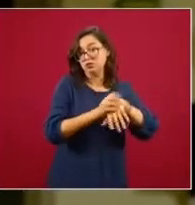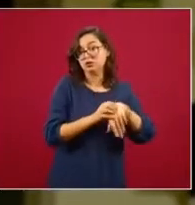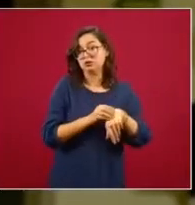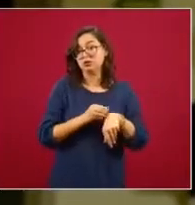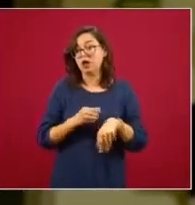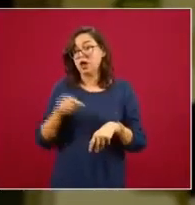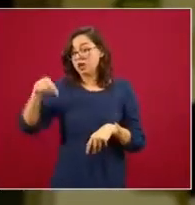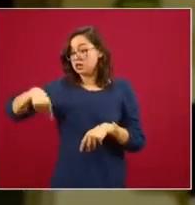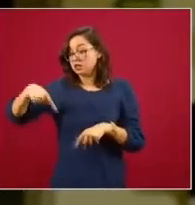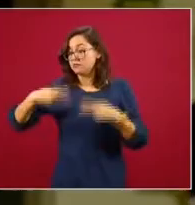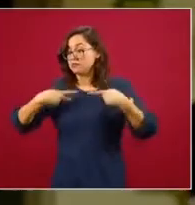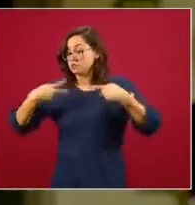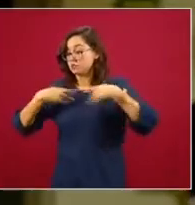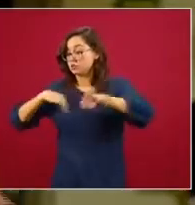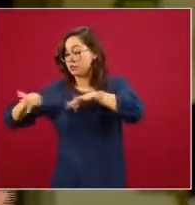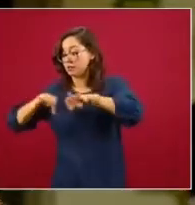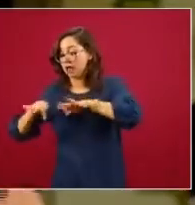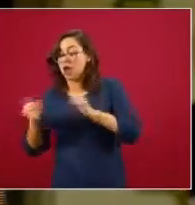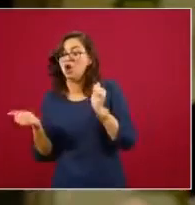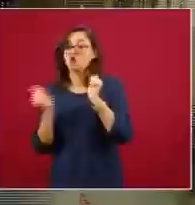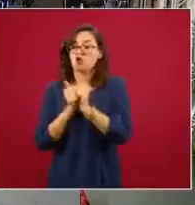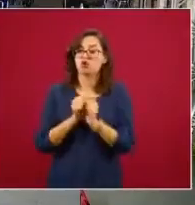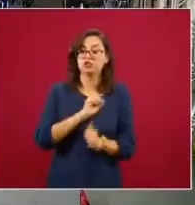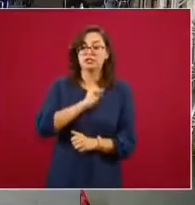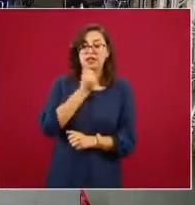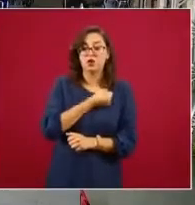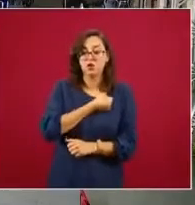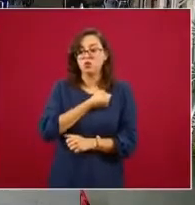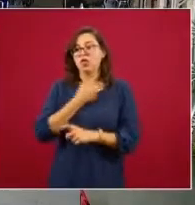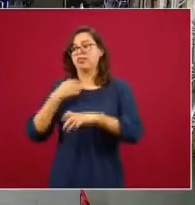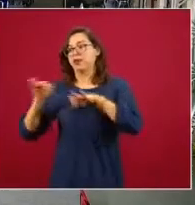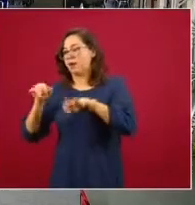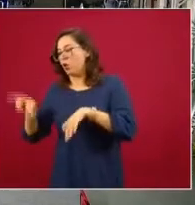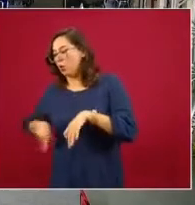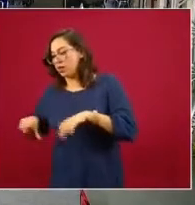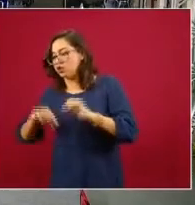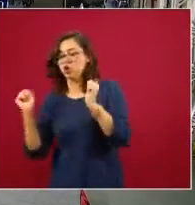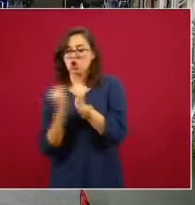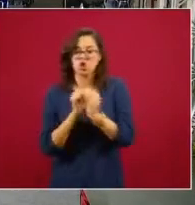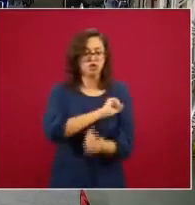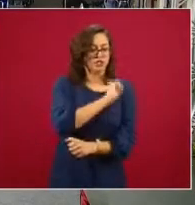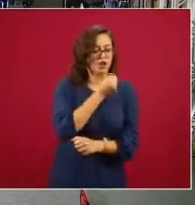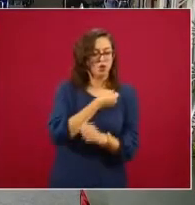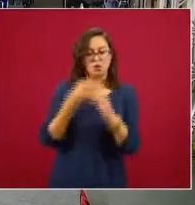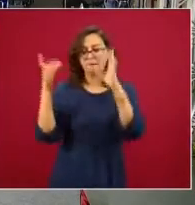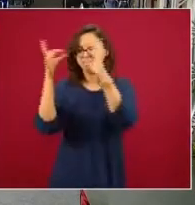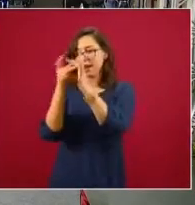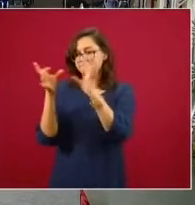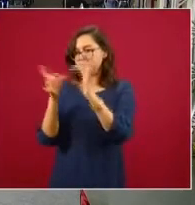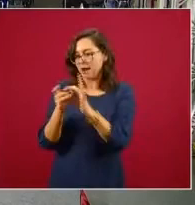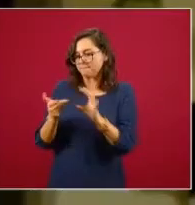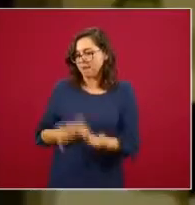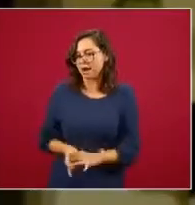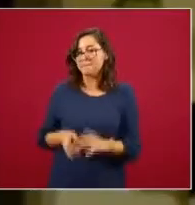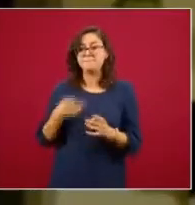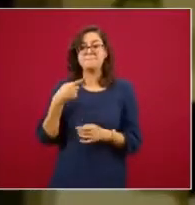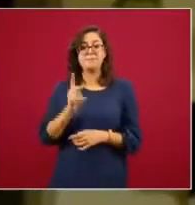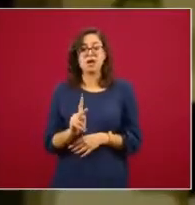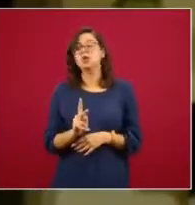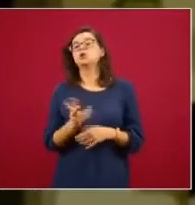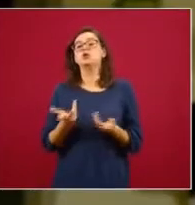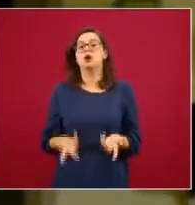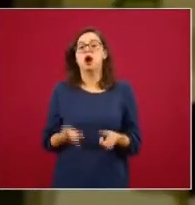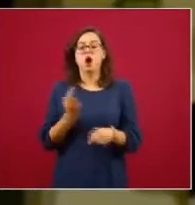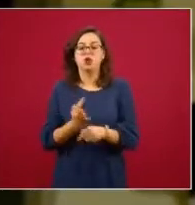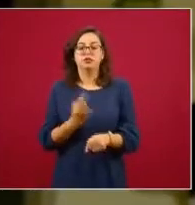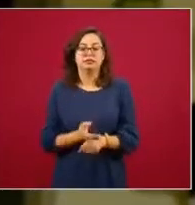¿no? Para personas de escasos recursos, trabajadores del Estado, ¿no? Y varios otros. Pero bueno, esto en el contexto de la